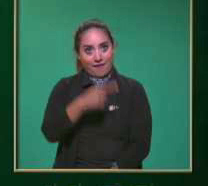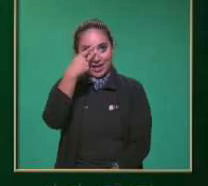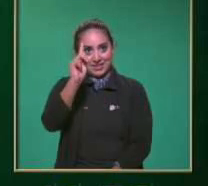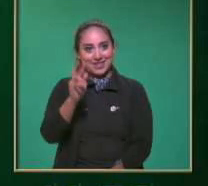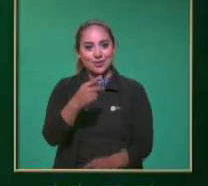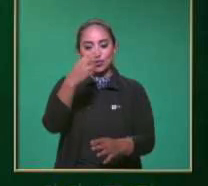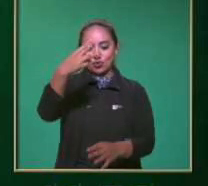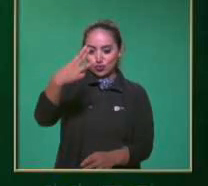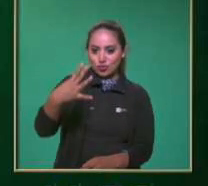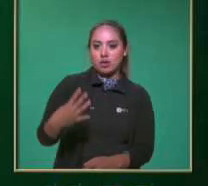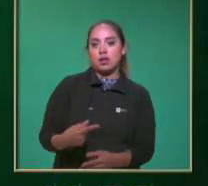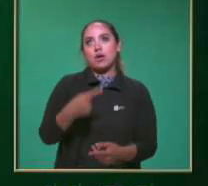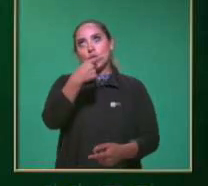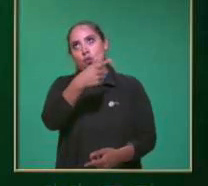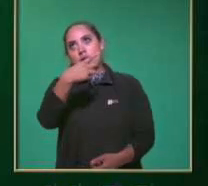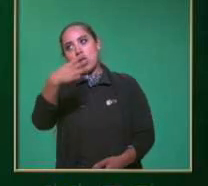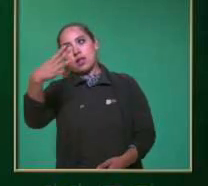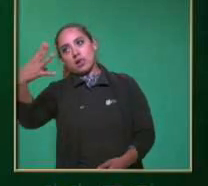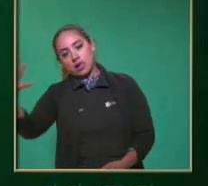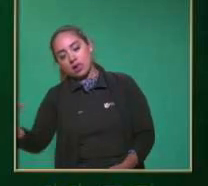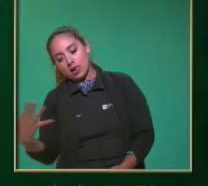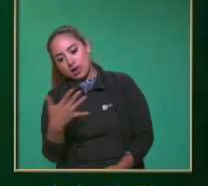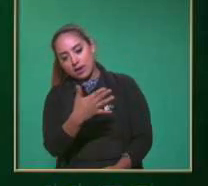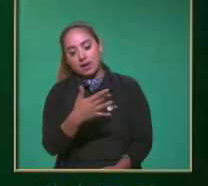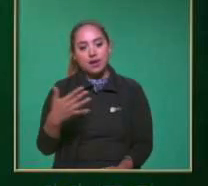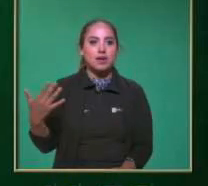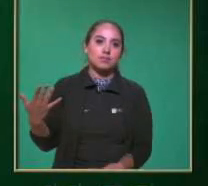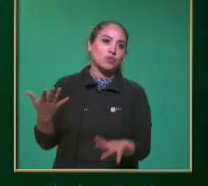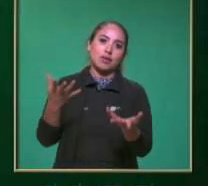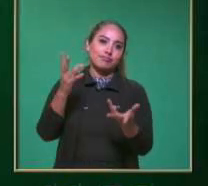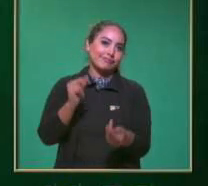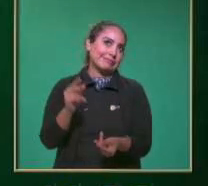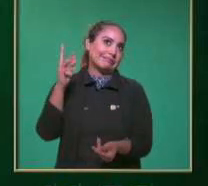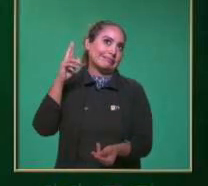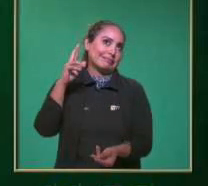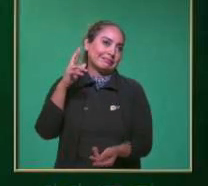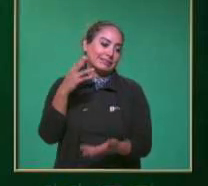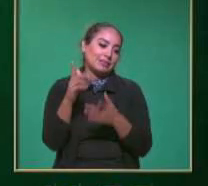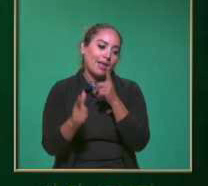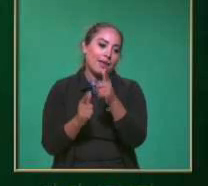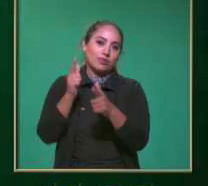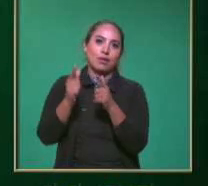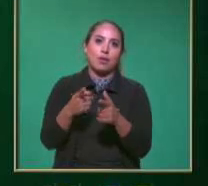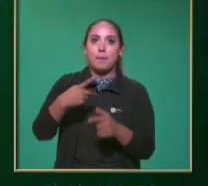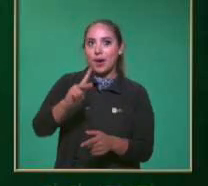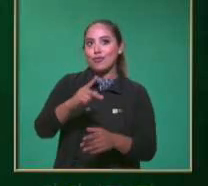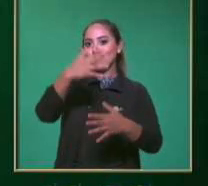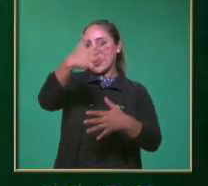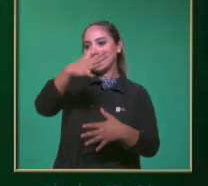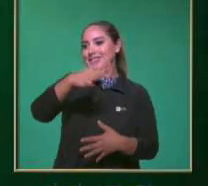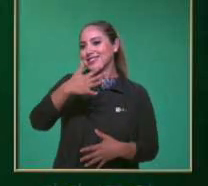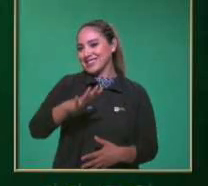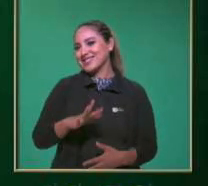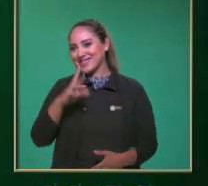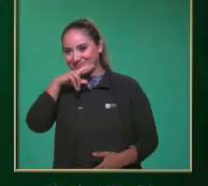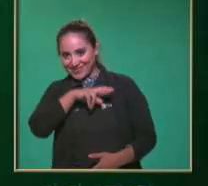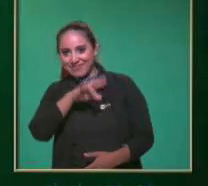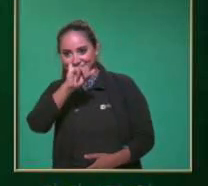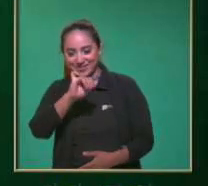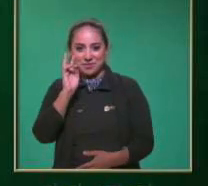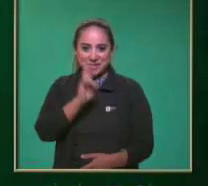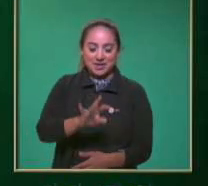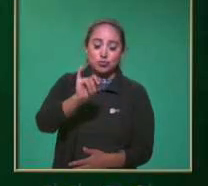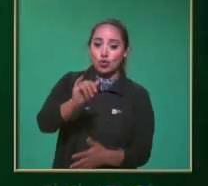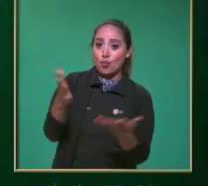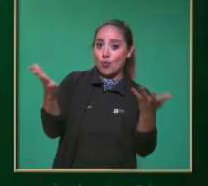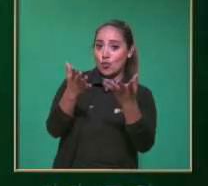que estar contando de una por una hasta llegar al 50? Nos tardaríamos más. De esta manera, niños, ustedes